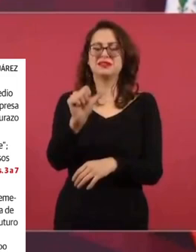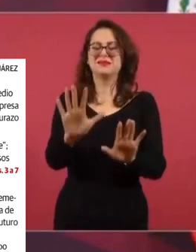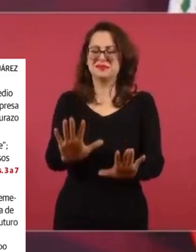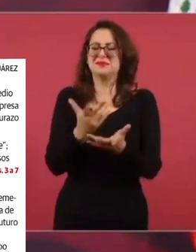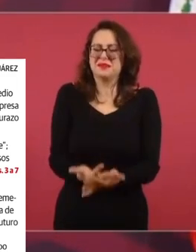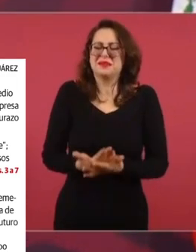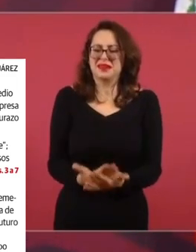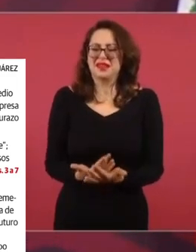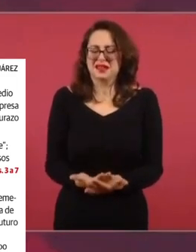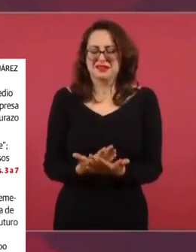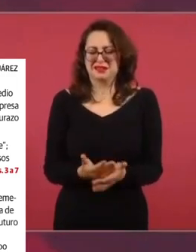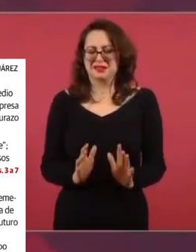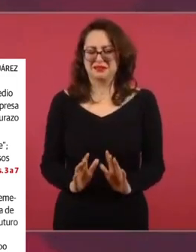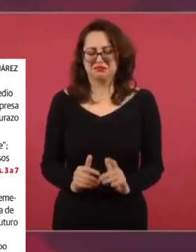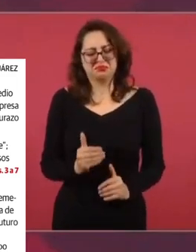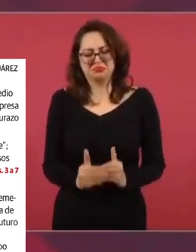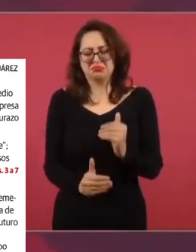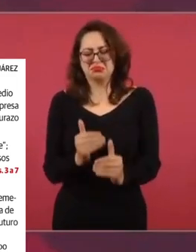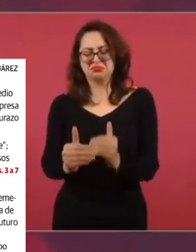o sea, vamos a esperar